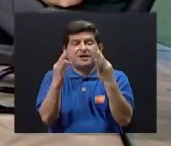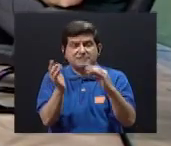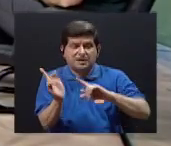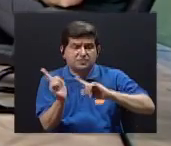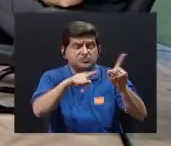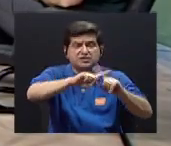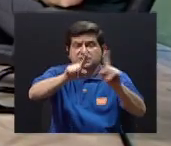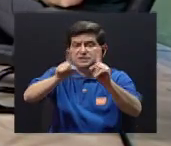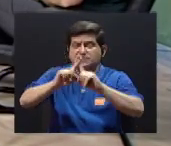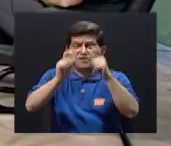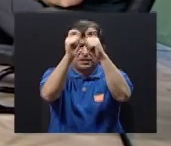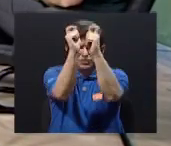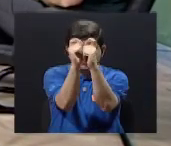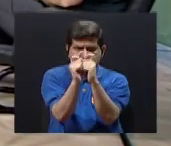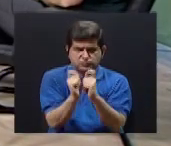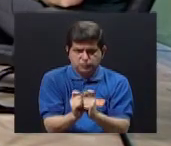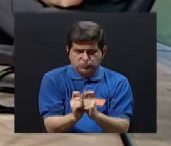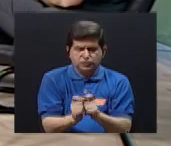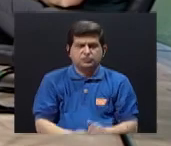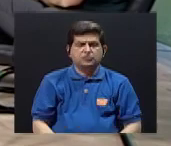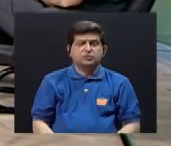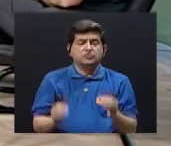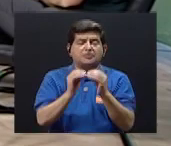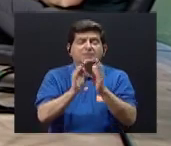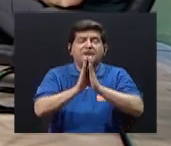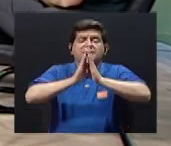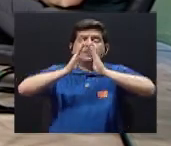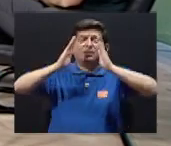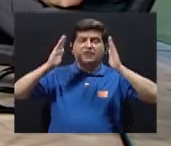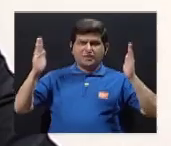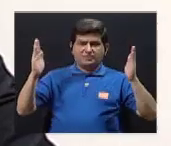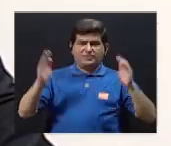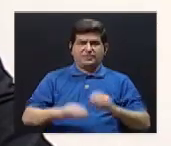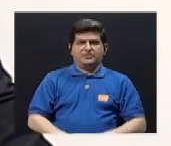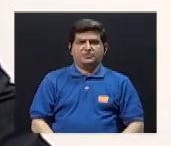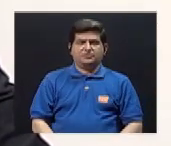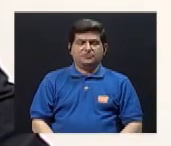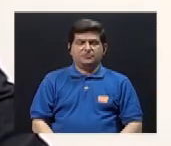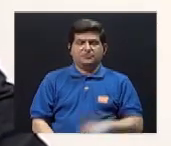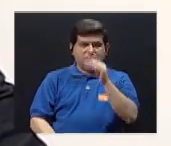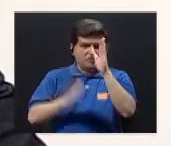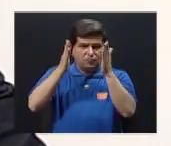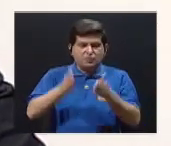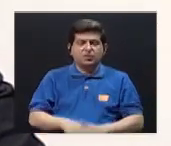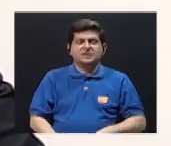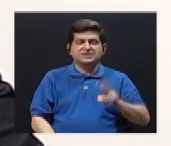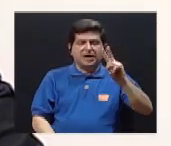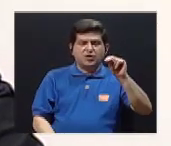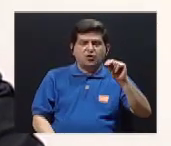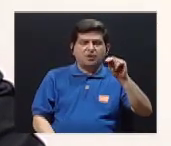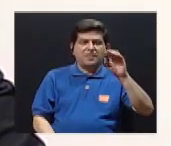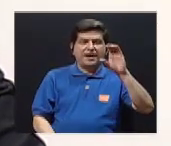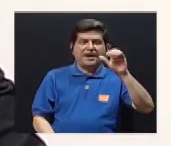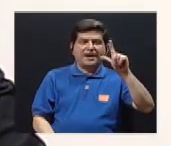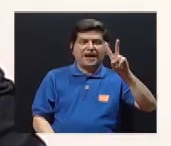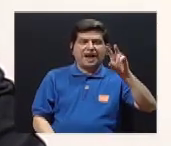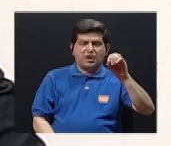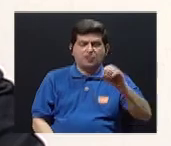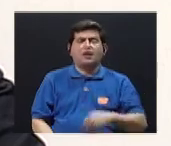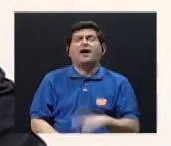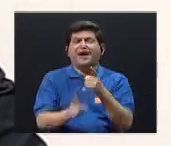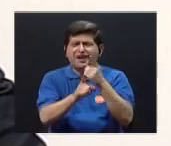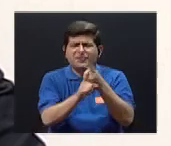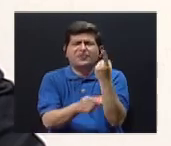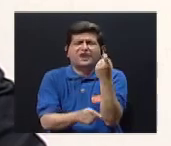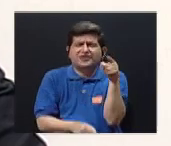a diferentes aspectos para que fuera lo más amplio posible, incluso el humorista Norval Calvo, ¿verdad? Uh-huh. Ah, Norval Calvo, se